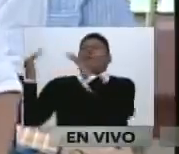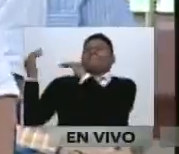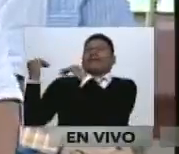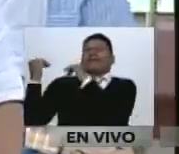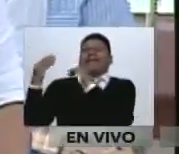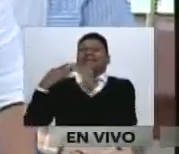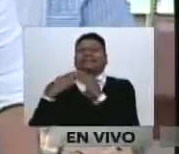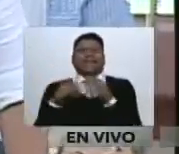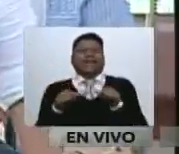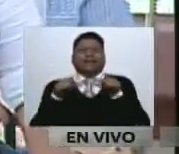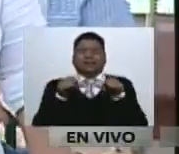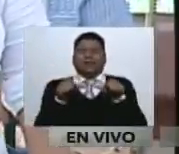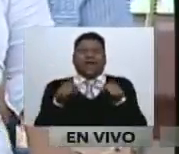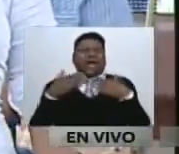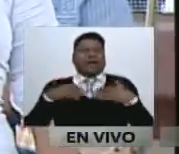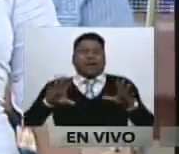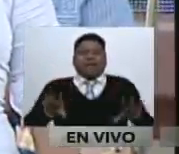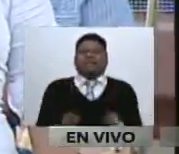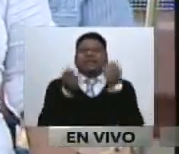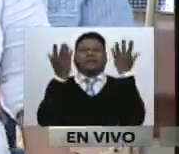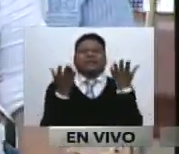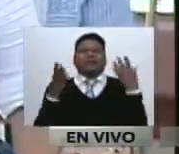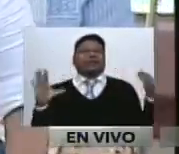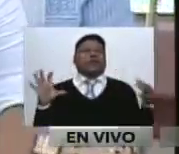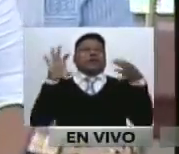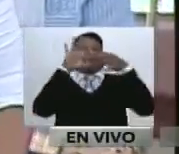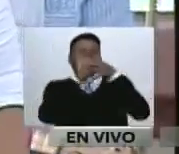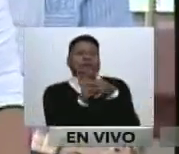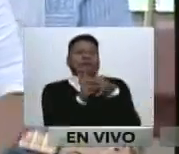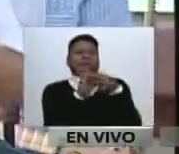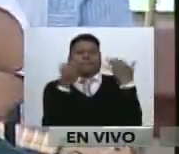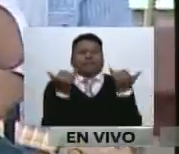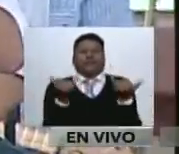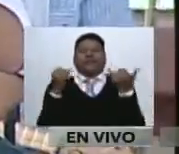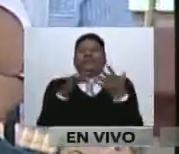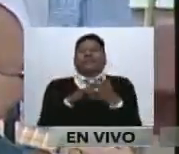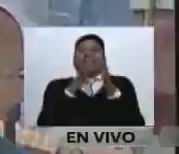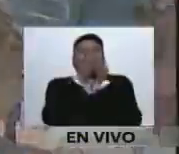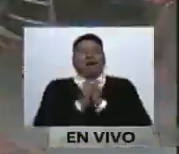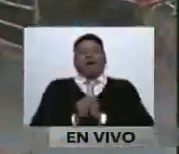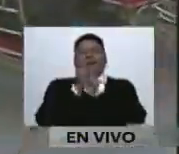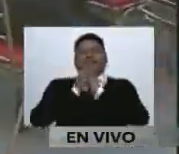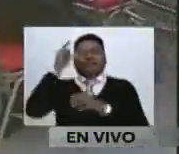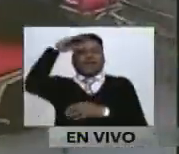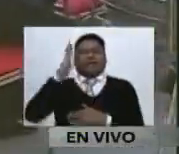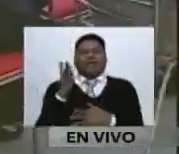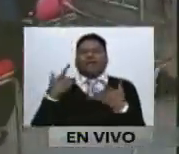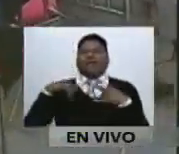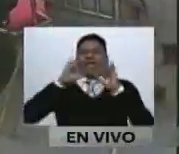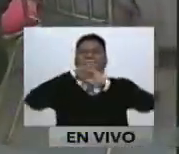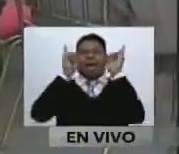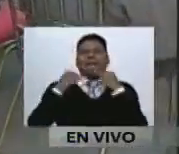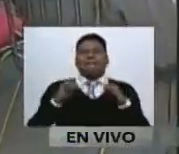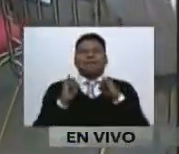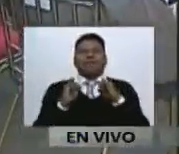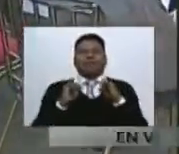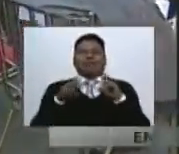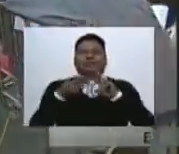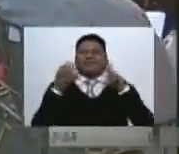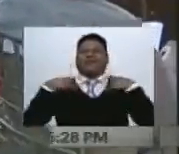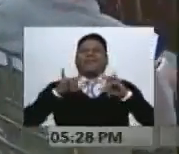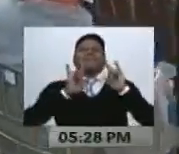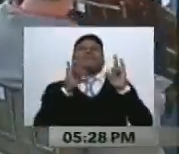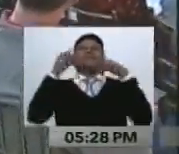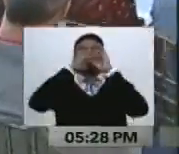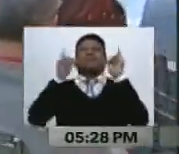hacia la salvación. Nos encontramos unidos para elevar oraciones al Dios de amor, al Dios de paz y vida que une naciones. Pido a